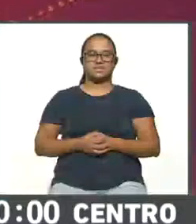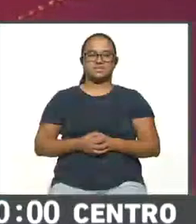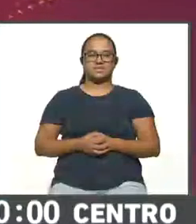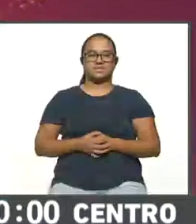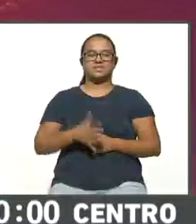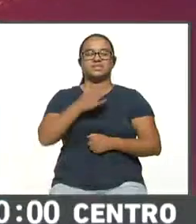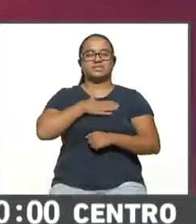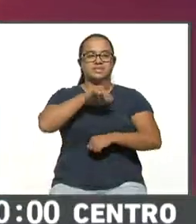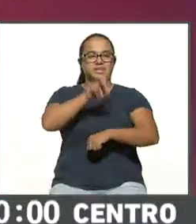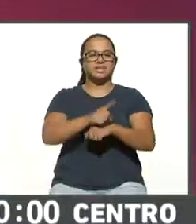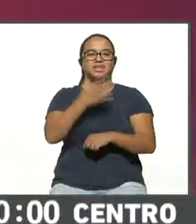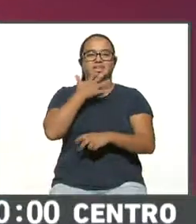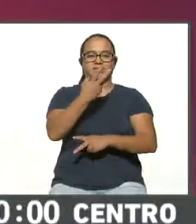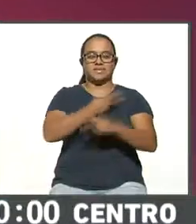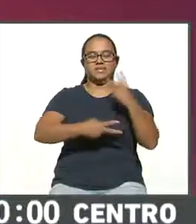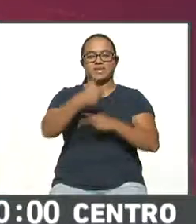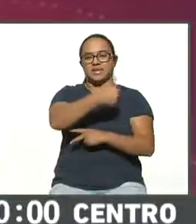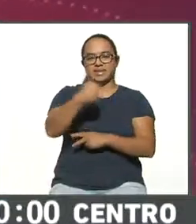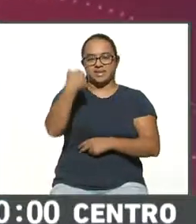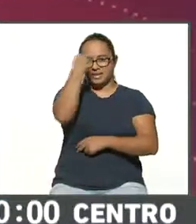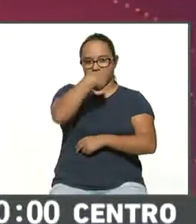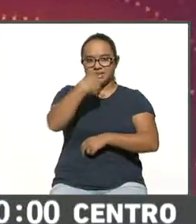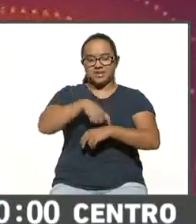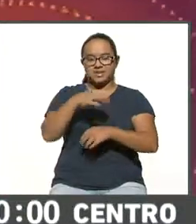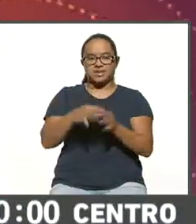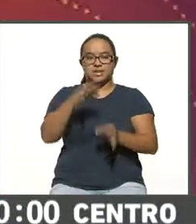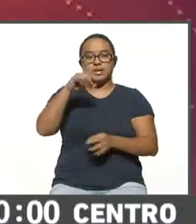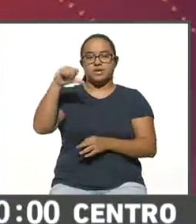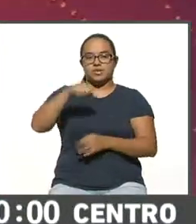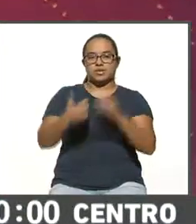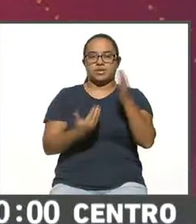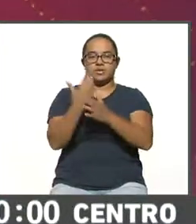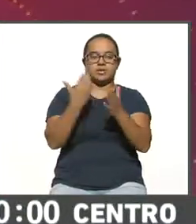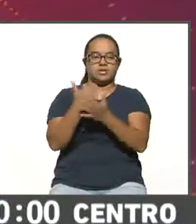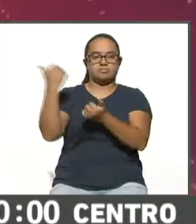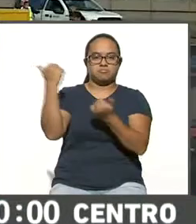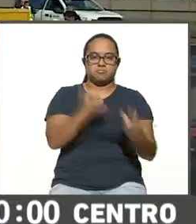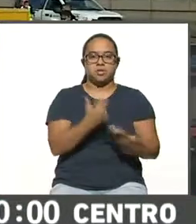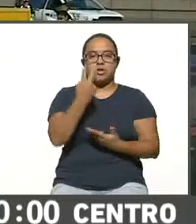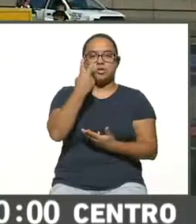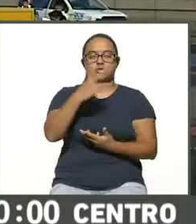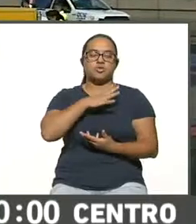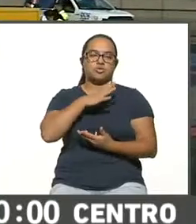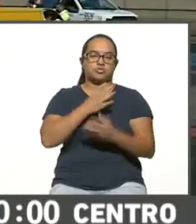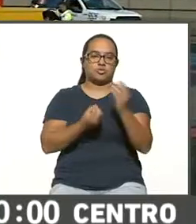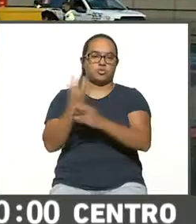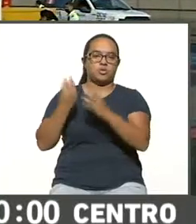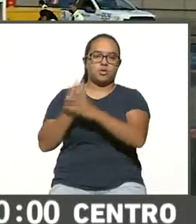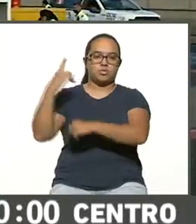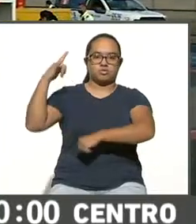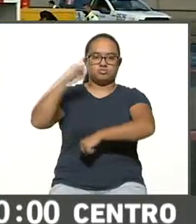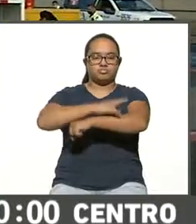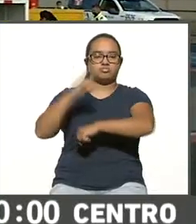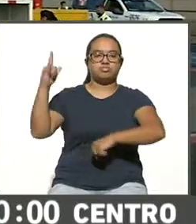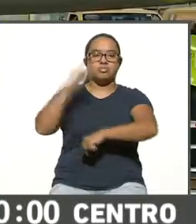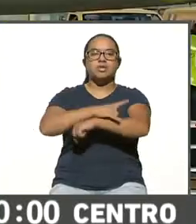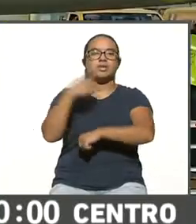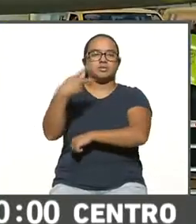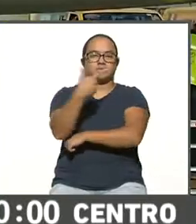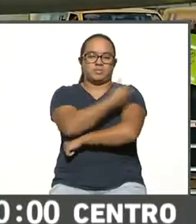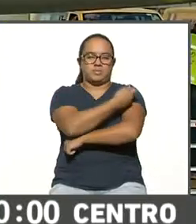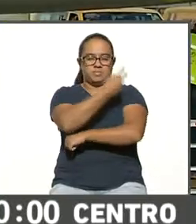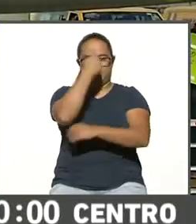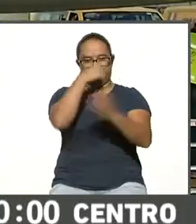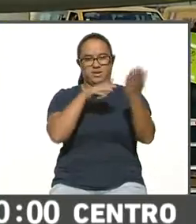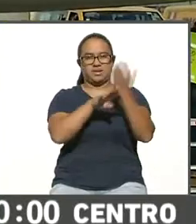Buenos días, bienvenidos a Cada Hora en la Hora. Esta mañana llegaron a México dos nuevos embarques con vacunas anticovid